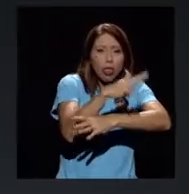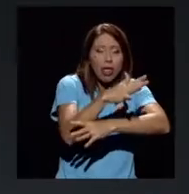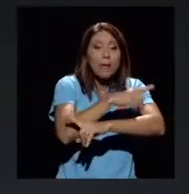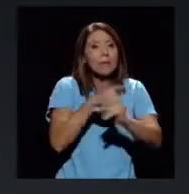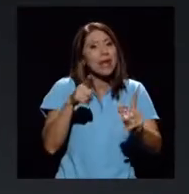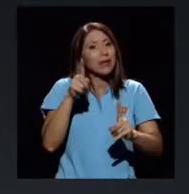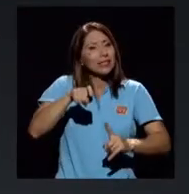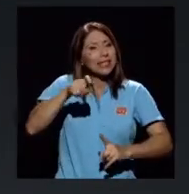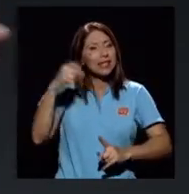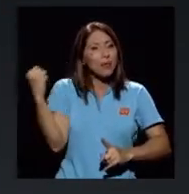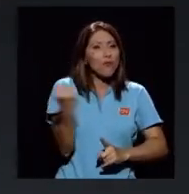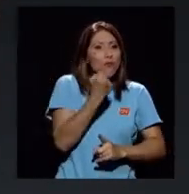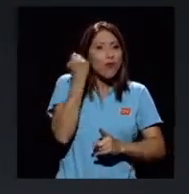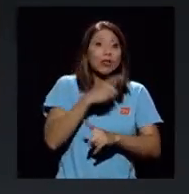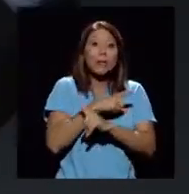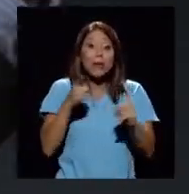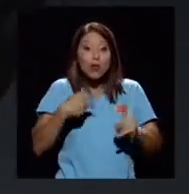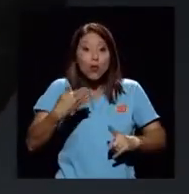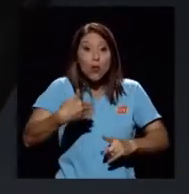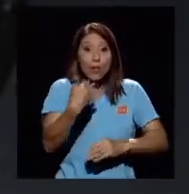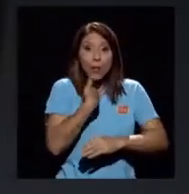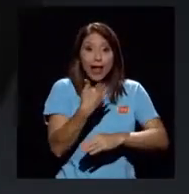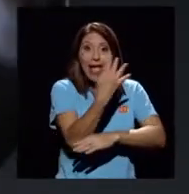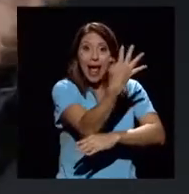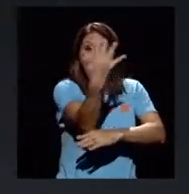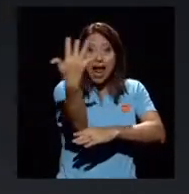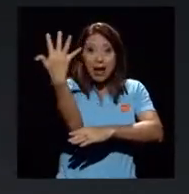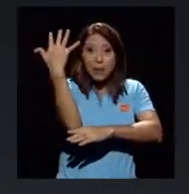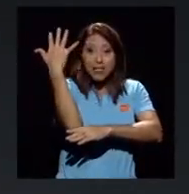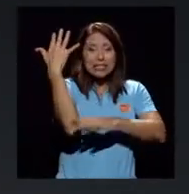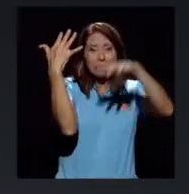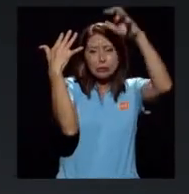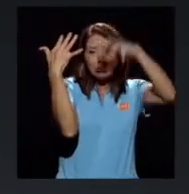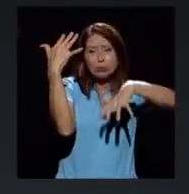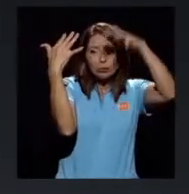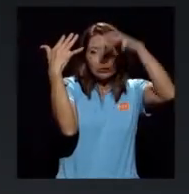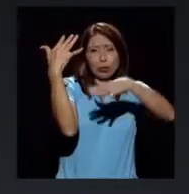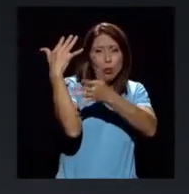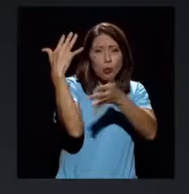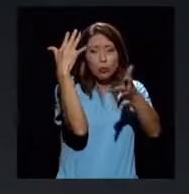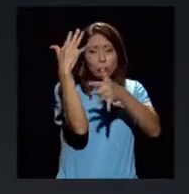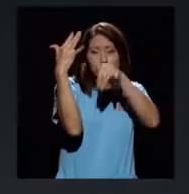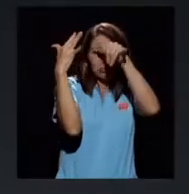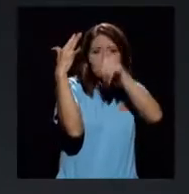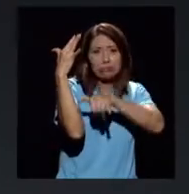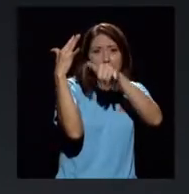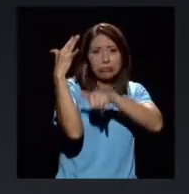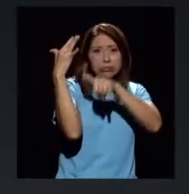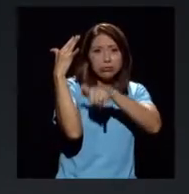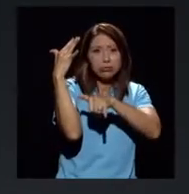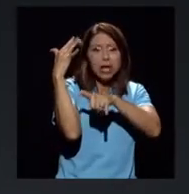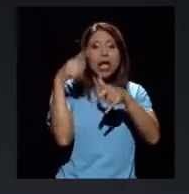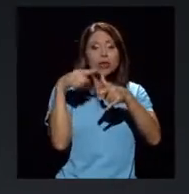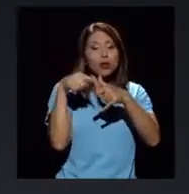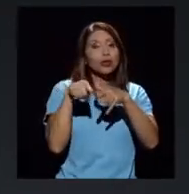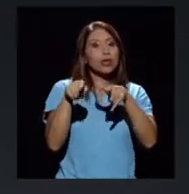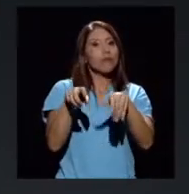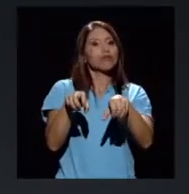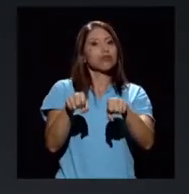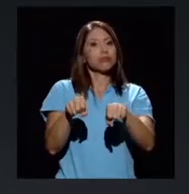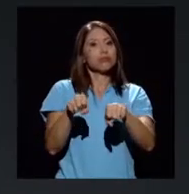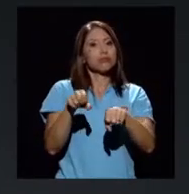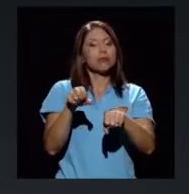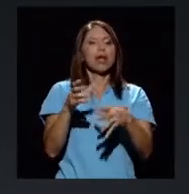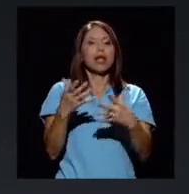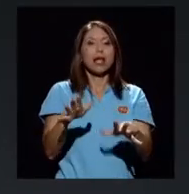Entonces hay un efecto de anclaje en ese efecto más allá del secuestro del carbono. Y el secuestro es que el